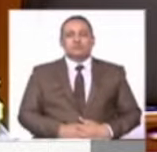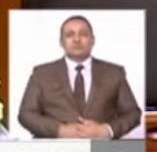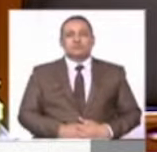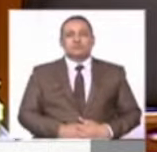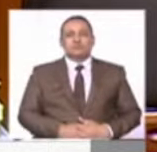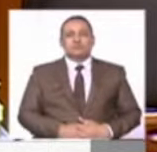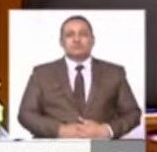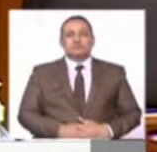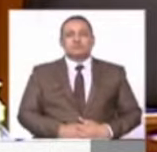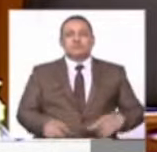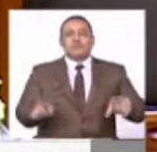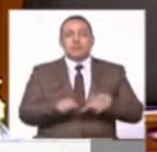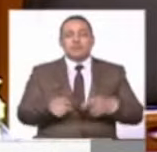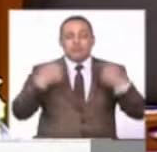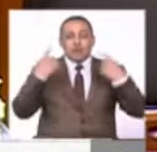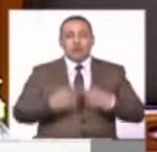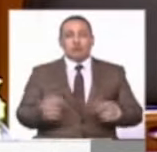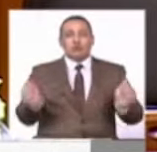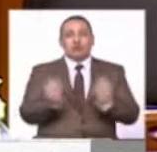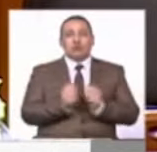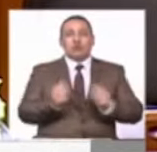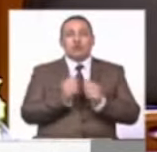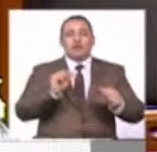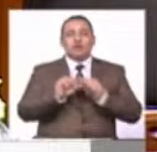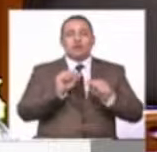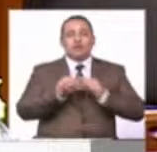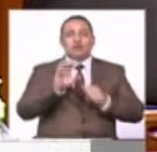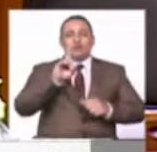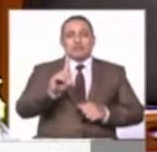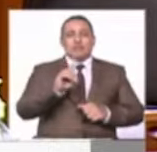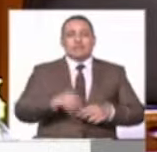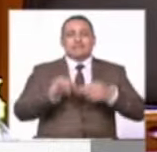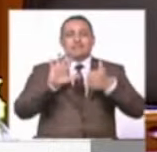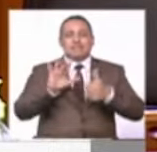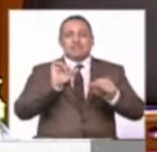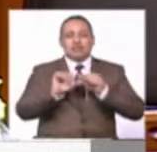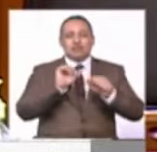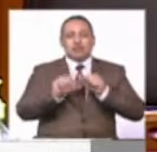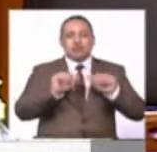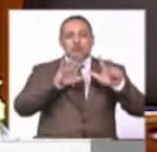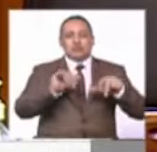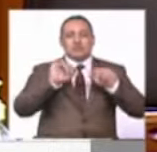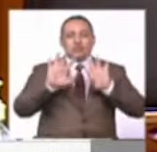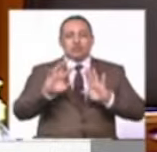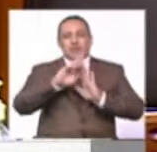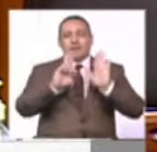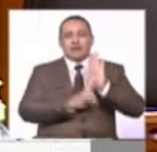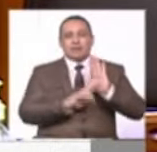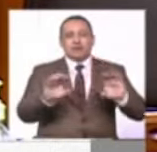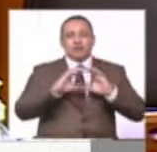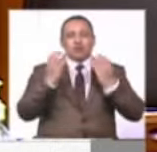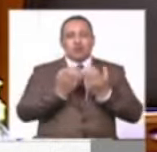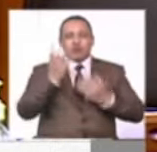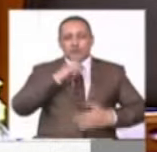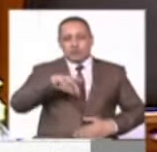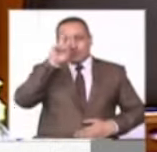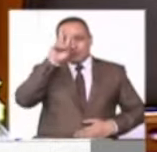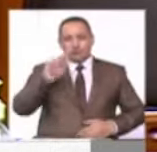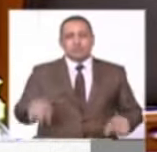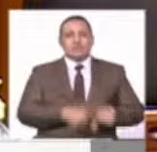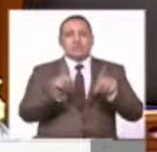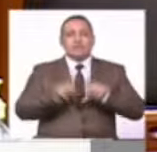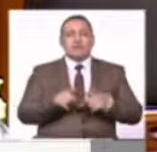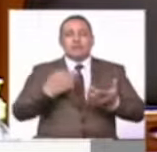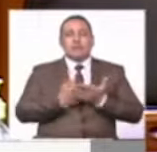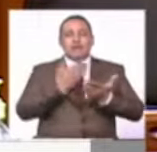recomendaciones de conformidad con el inciso d 6 del artículo 89 del reglamento del Congreso y en